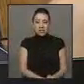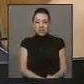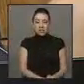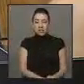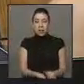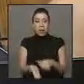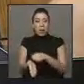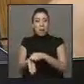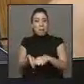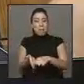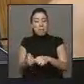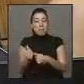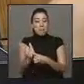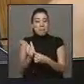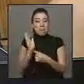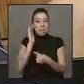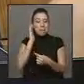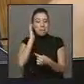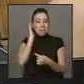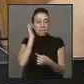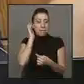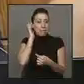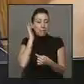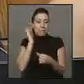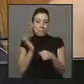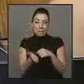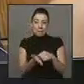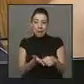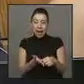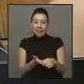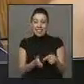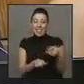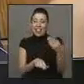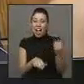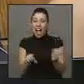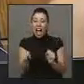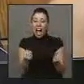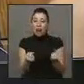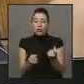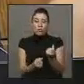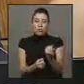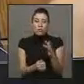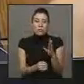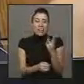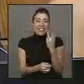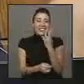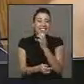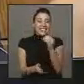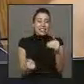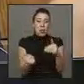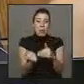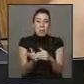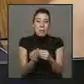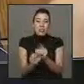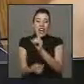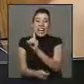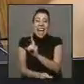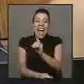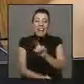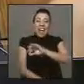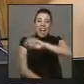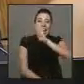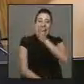El parte que fue cursado a estos vehículos fue cuantioso. Fueron cerca de 300.000 pesos a cada